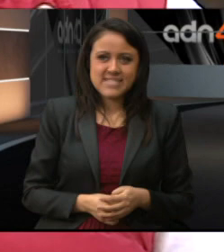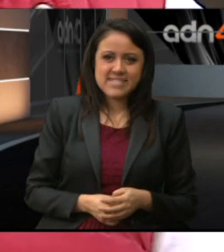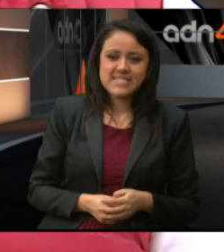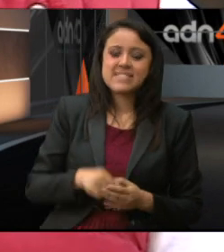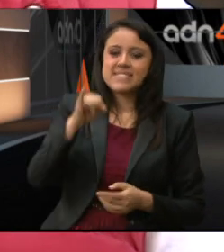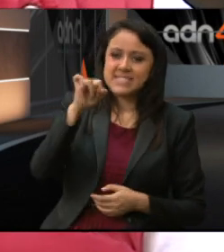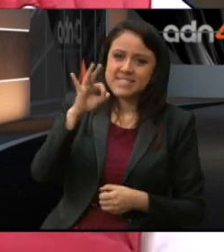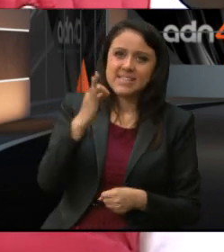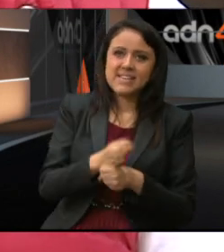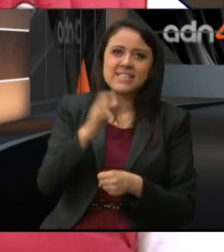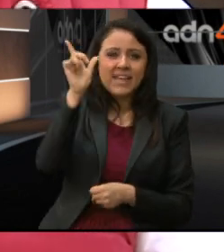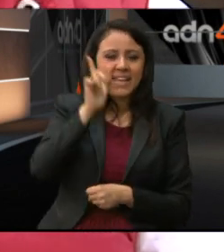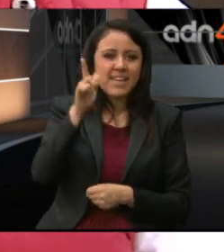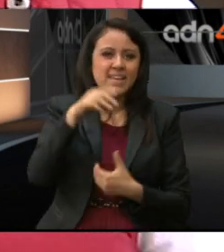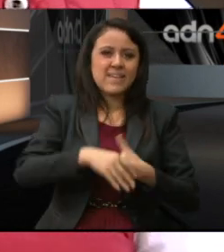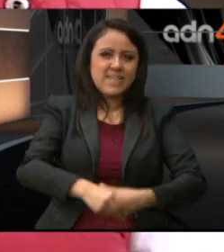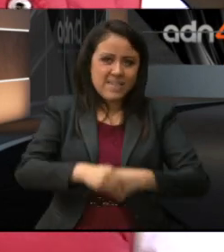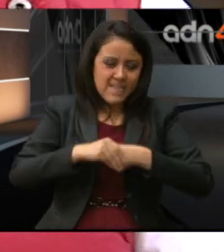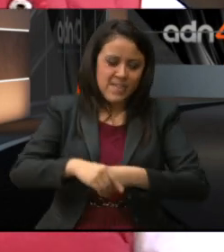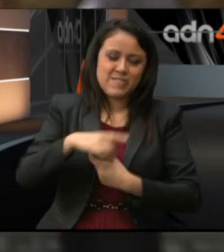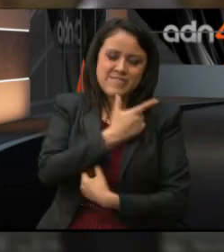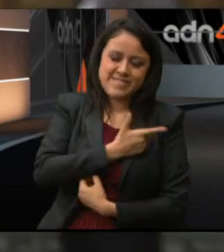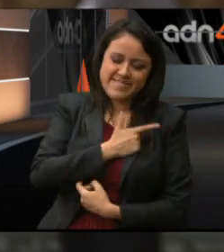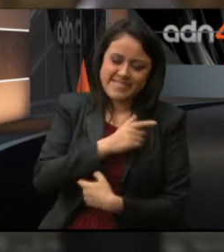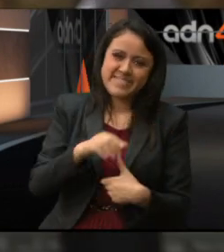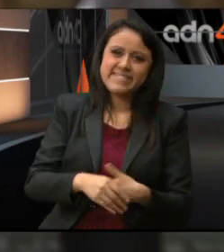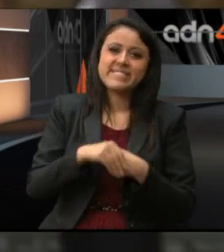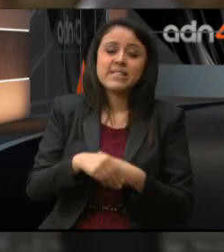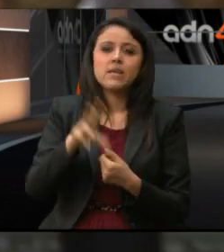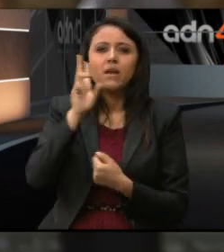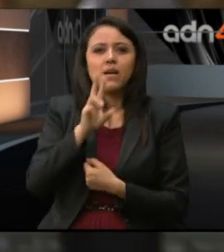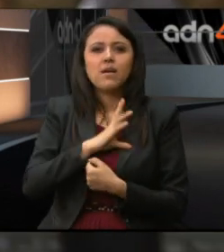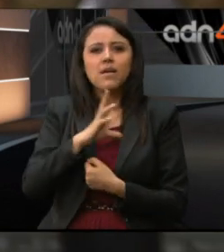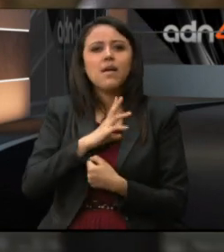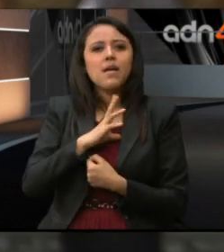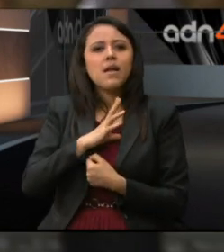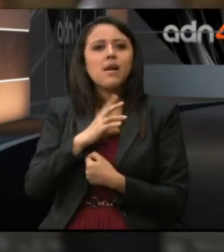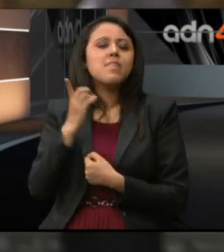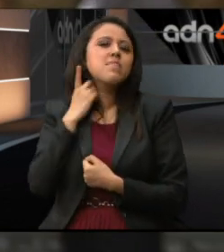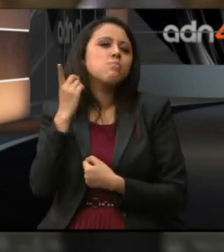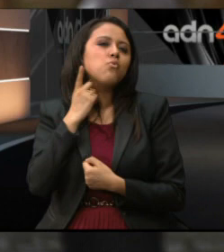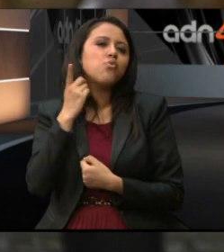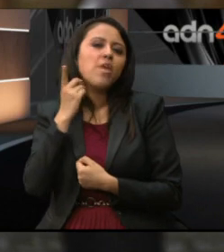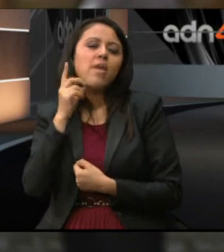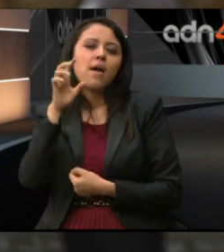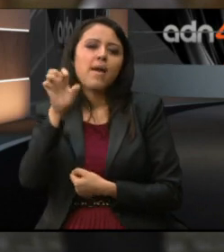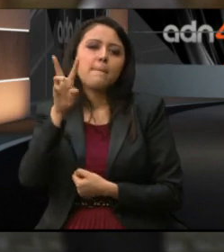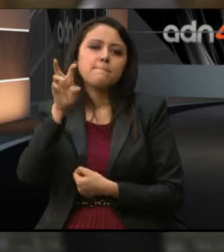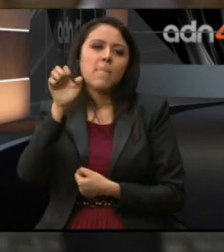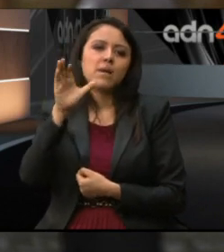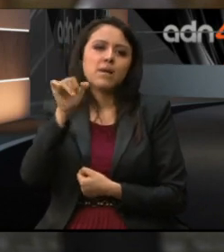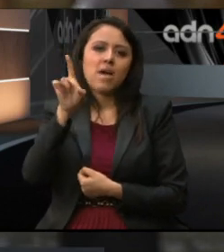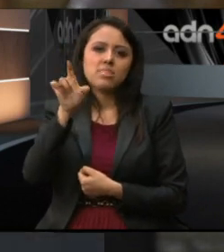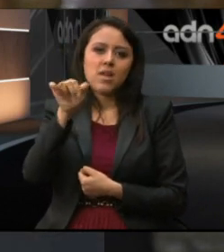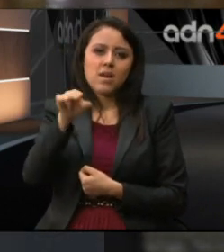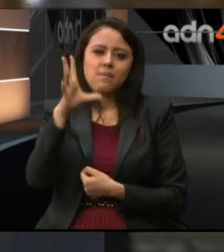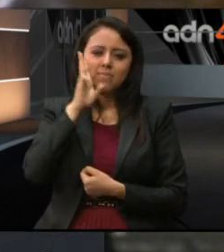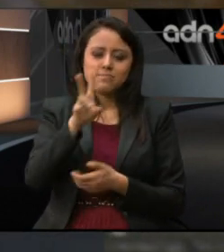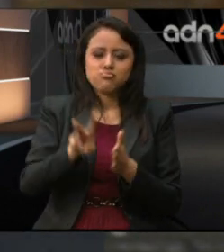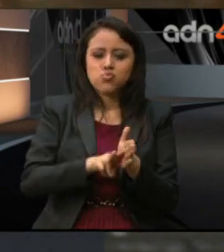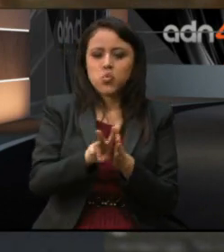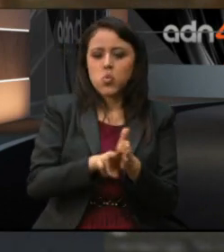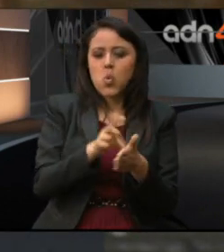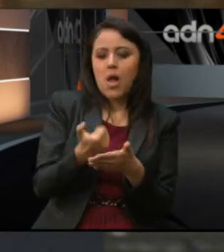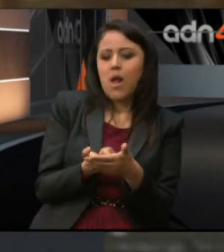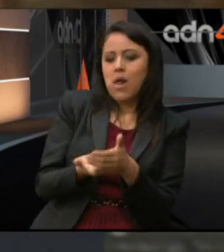Así es, Lili, te saludo con muchísimo gusto. Déjame informarte que el caso de la diputada local Eva Cadena, esta diputada donde apareció en diversos videos recibiendo fajos